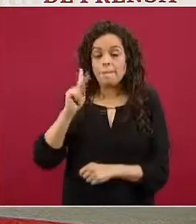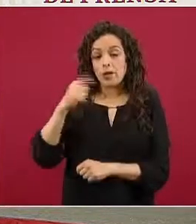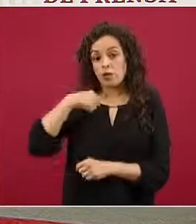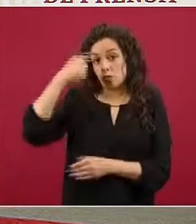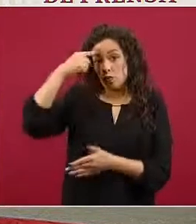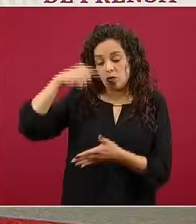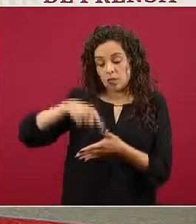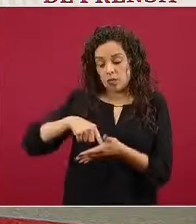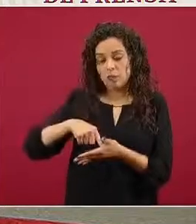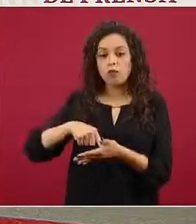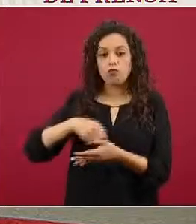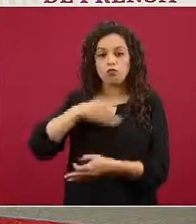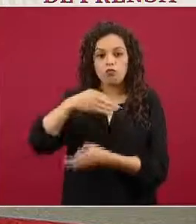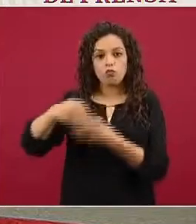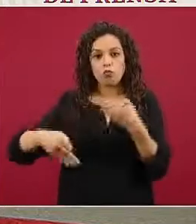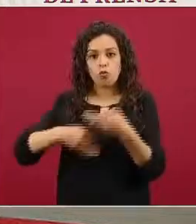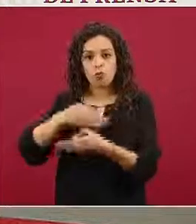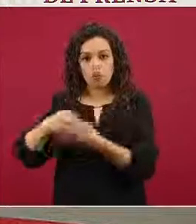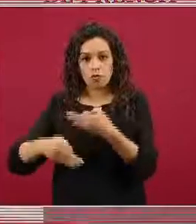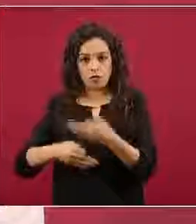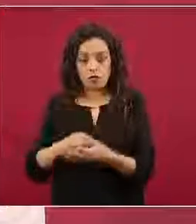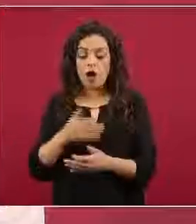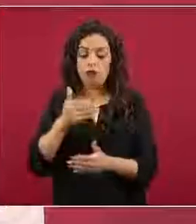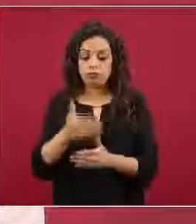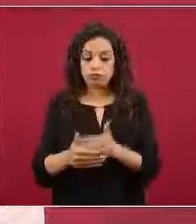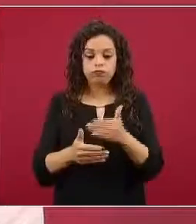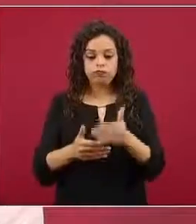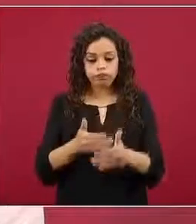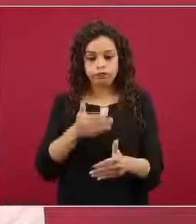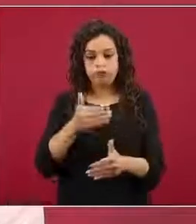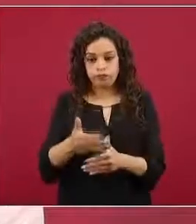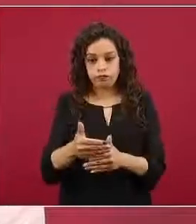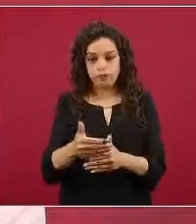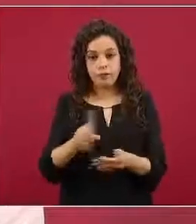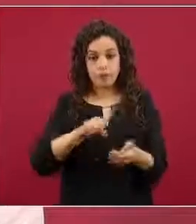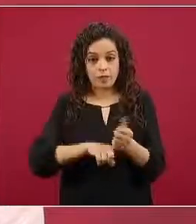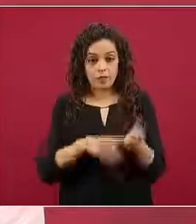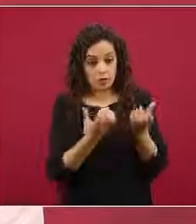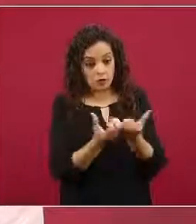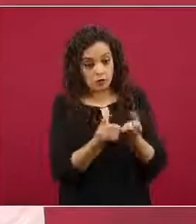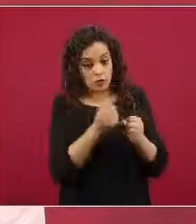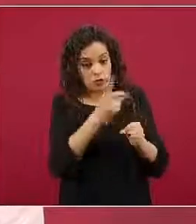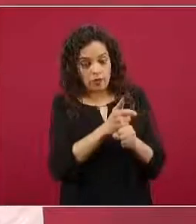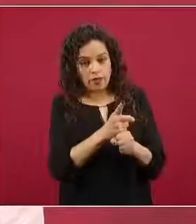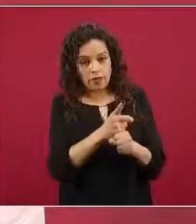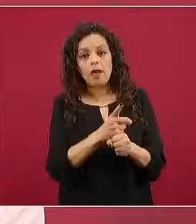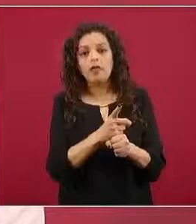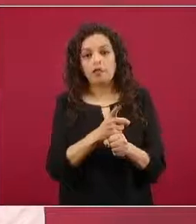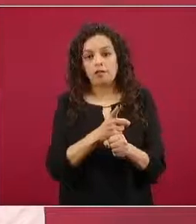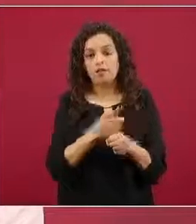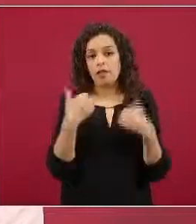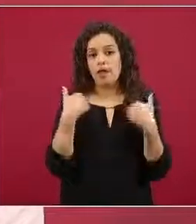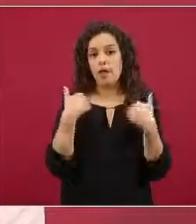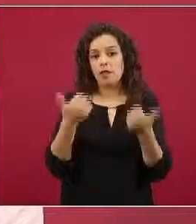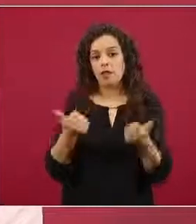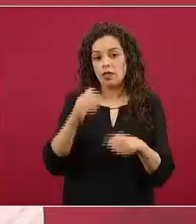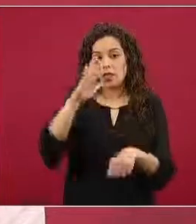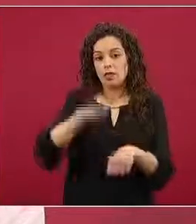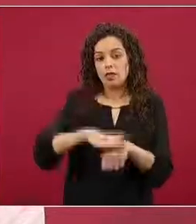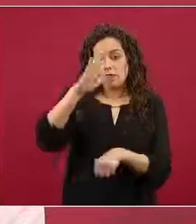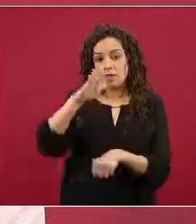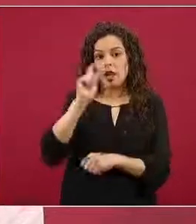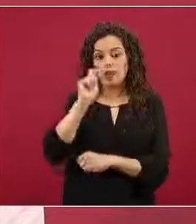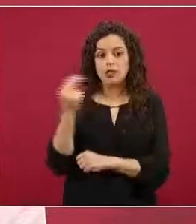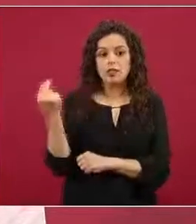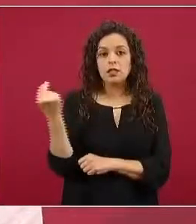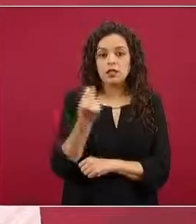todos como sociedad avanzando a tener una mayor conciencia social sobre las